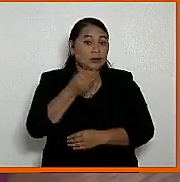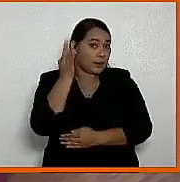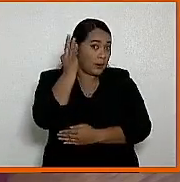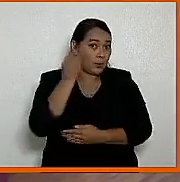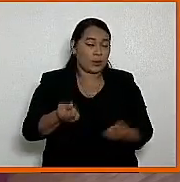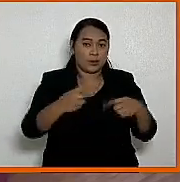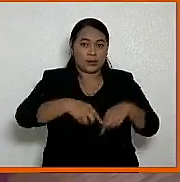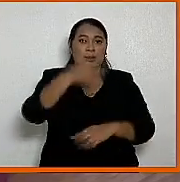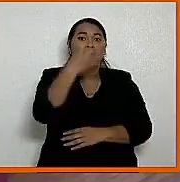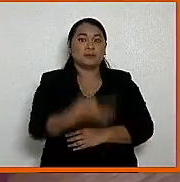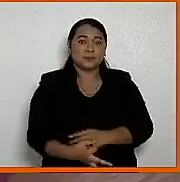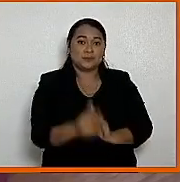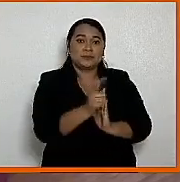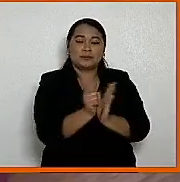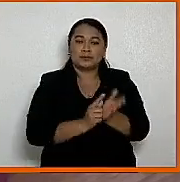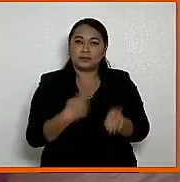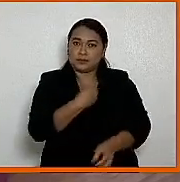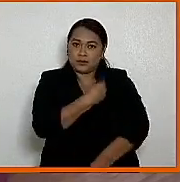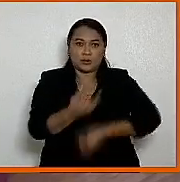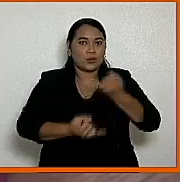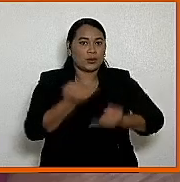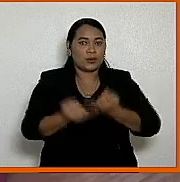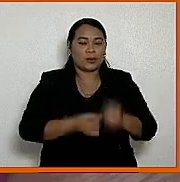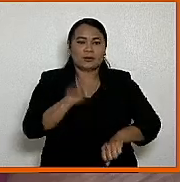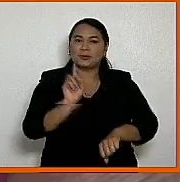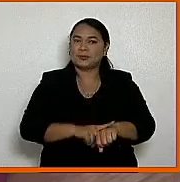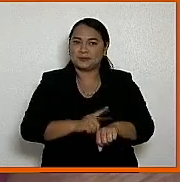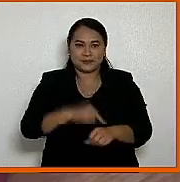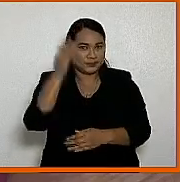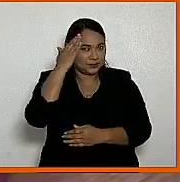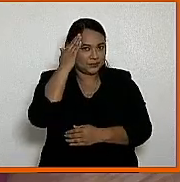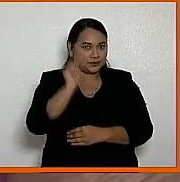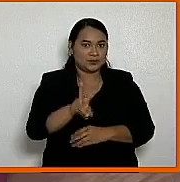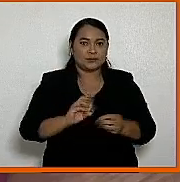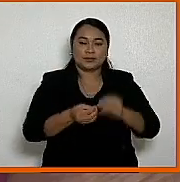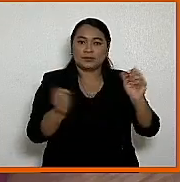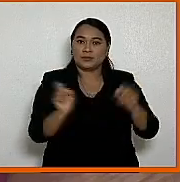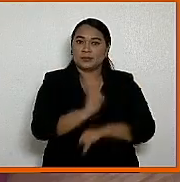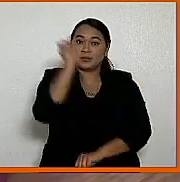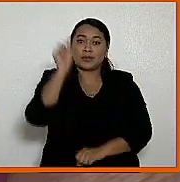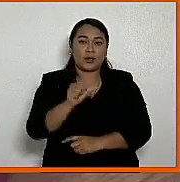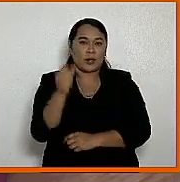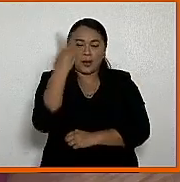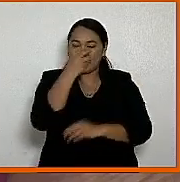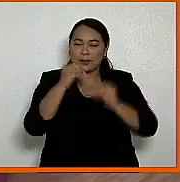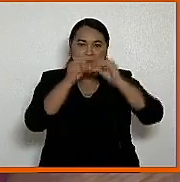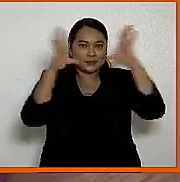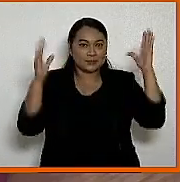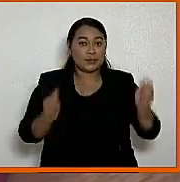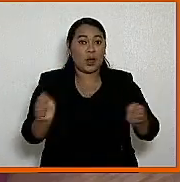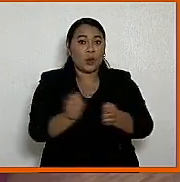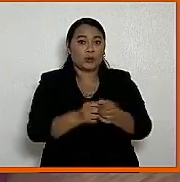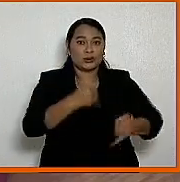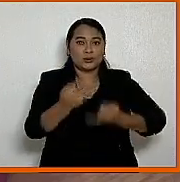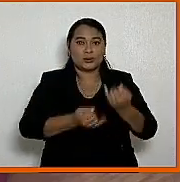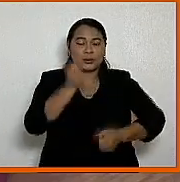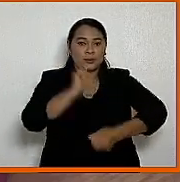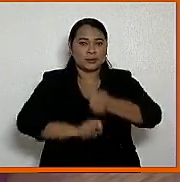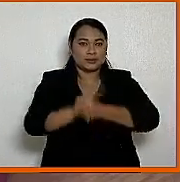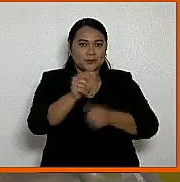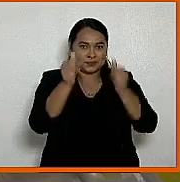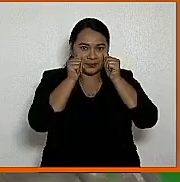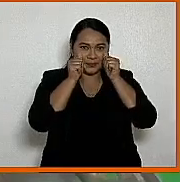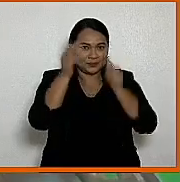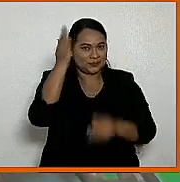legalidad a cada uno de nuestros juegos. Llegó el momento de conocer cuáles son los números ganadores en esta linda mañana junto a premiados. Atento, porque tu primer